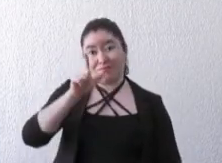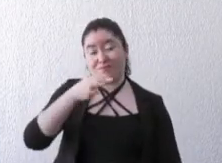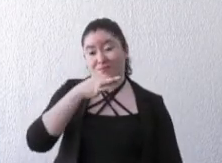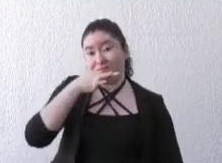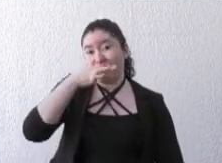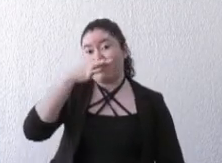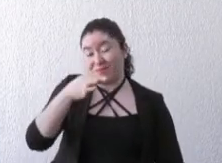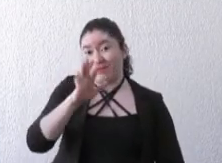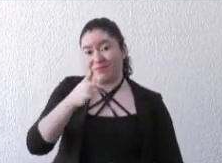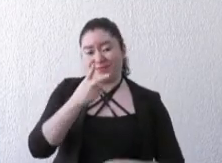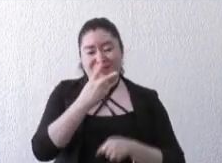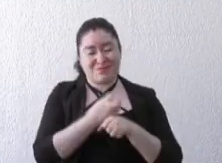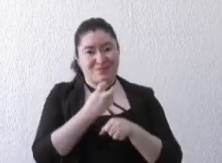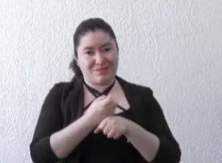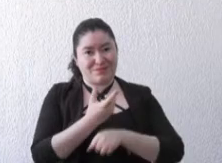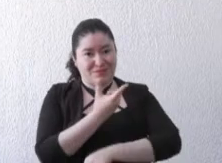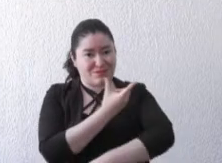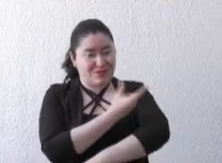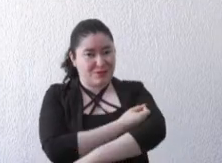la segunda dosis de Sputnik,